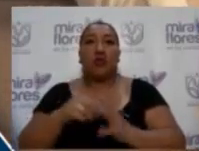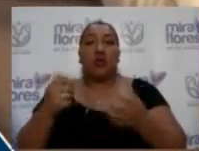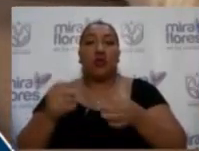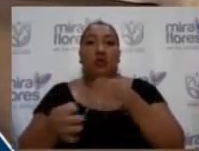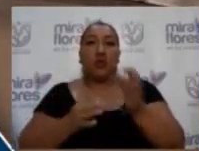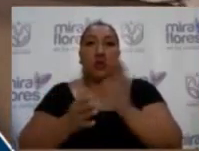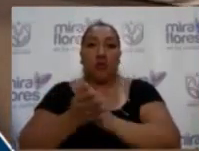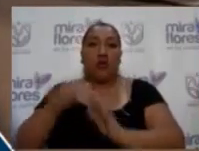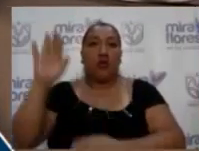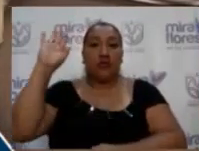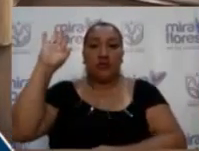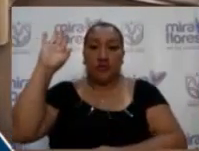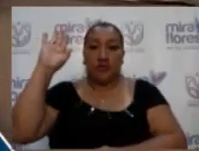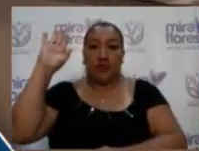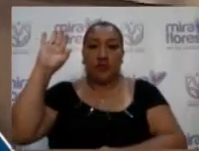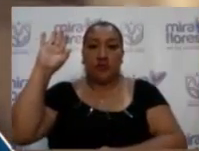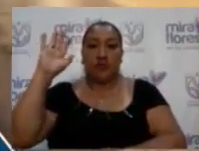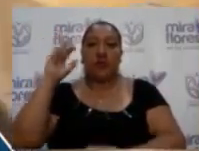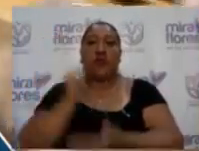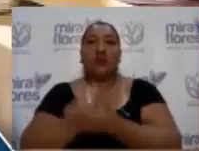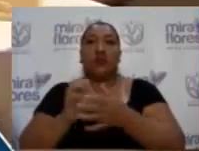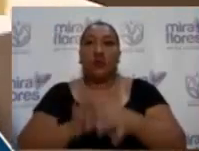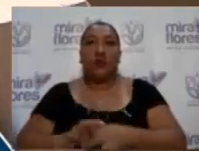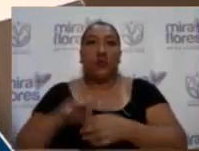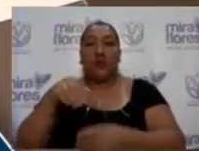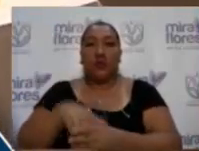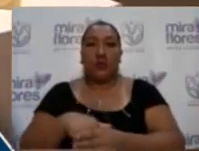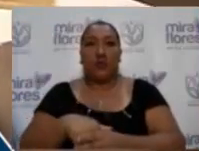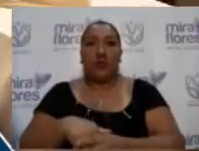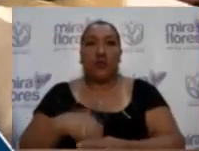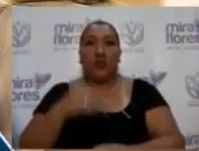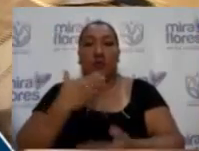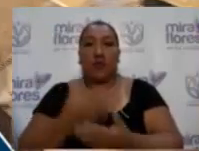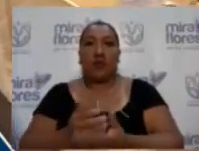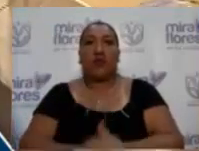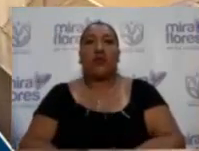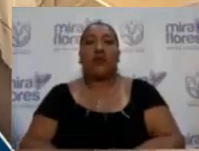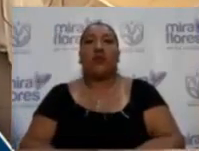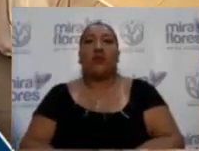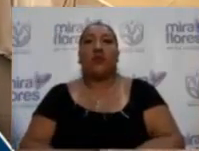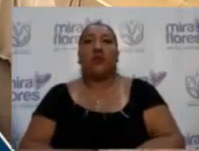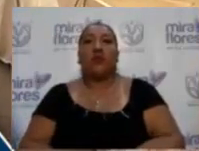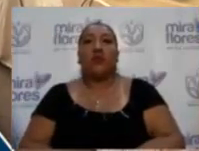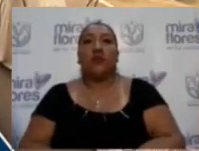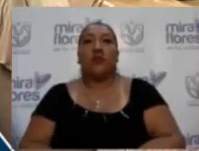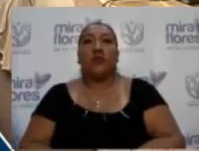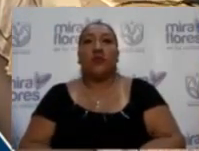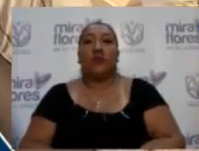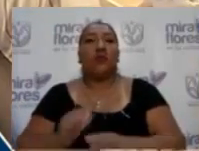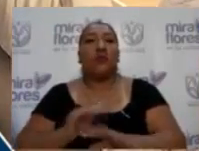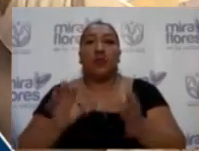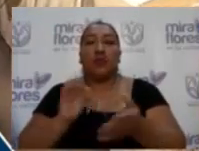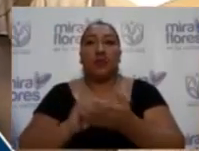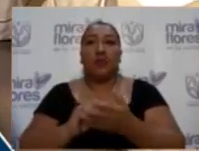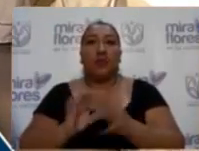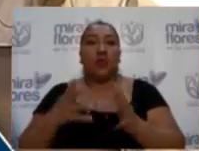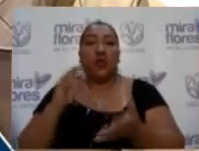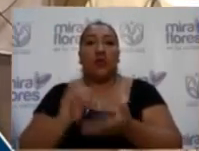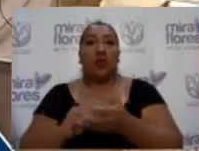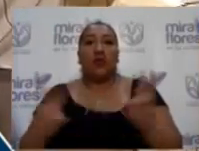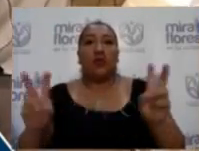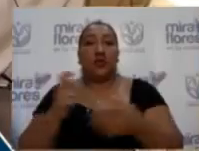en señal de conformidad. Se aprueba por unanimidad de votos. Muchas gracias. Vamos al siguiente punto. Es todo, señor alcalde. No habiendo